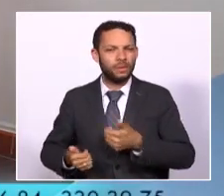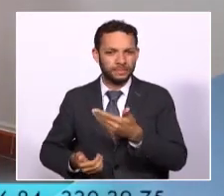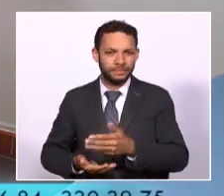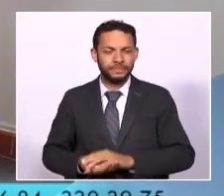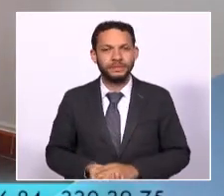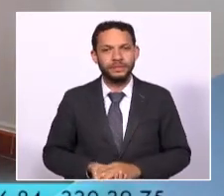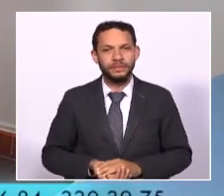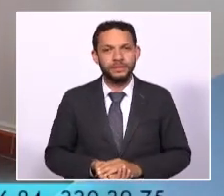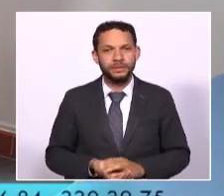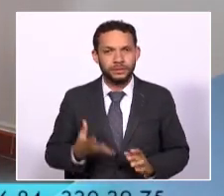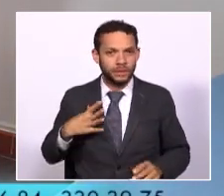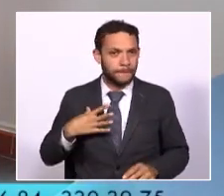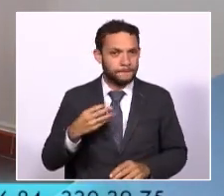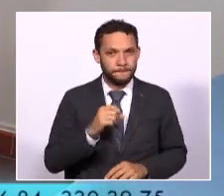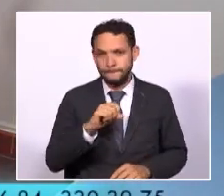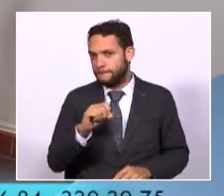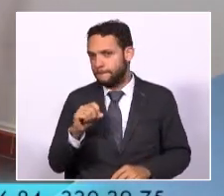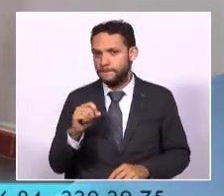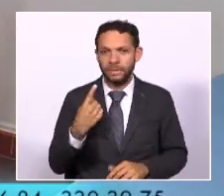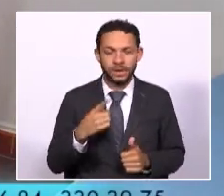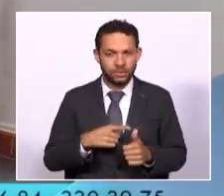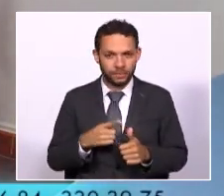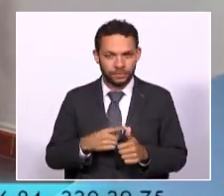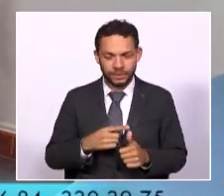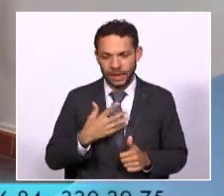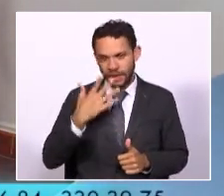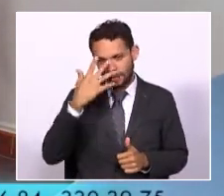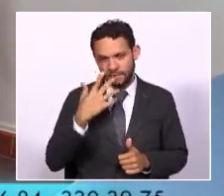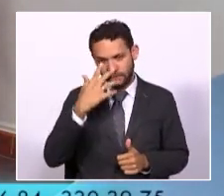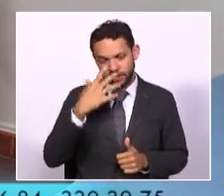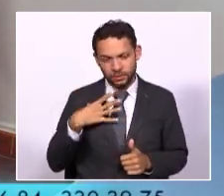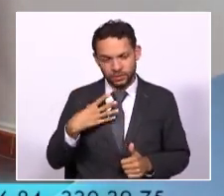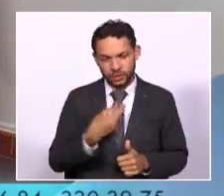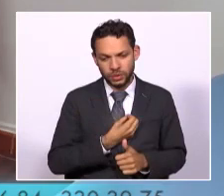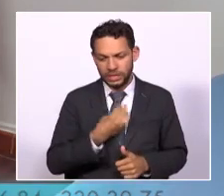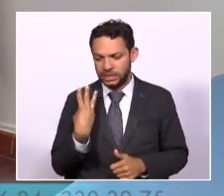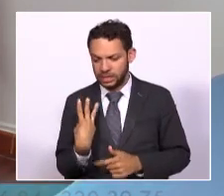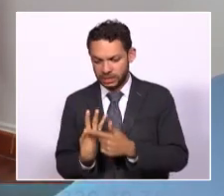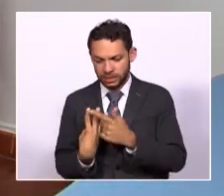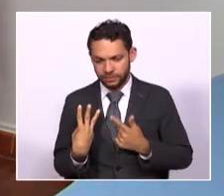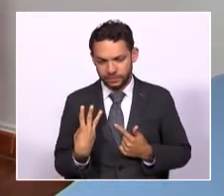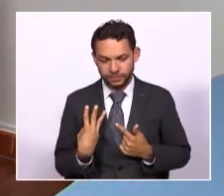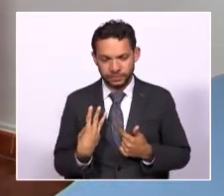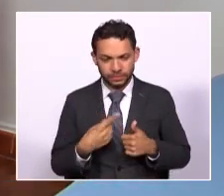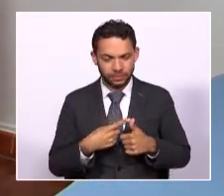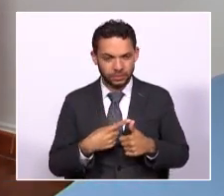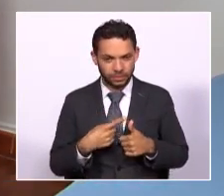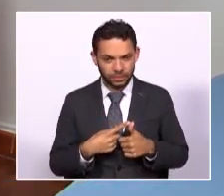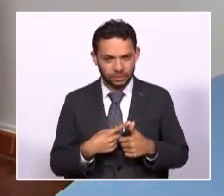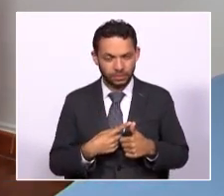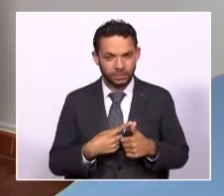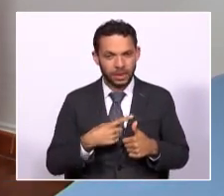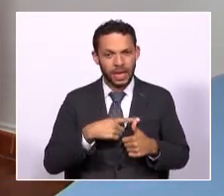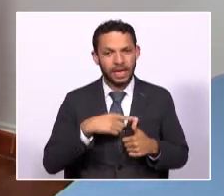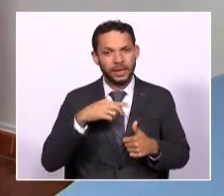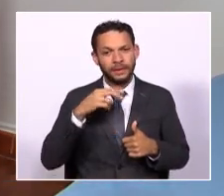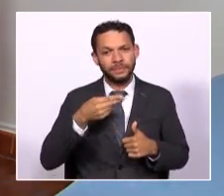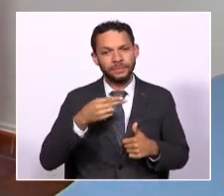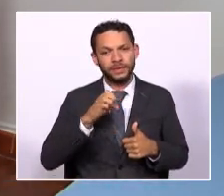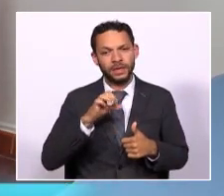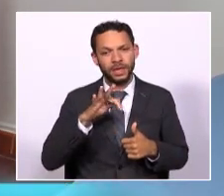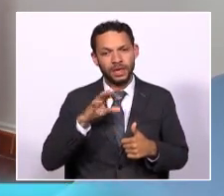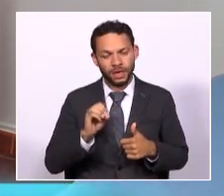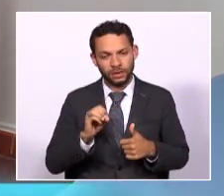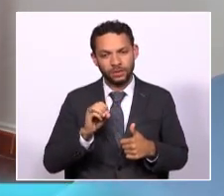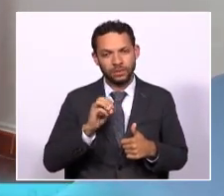Bueno, lo primero que tenemos en cuenta en los criterios de evaluación es que nosotros tenemos 3 tipos de pacientes: un paciente ectomorfo, un paciente endomorfo y un